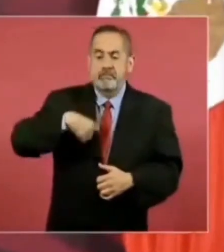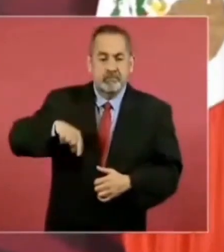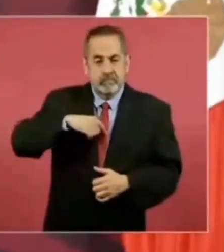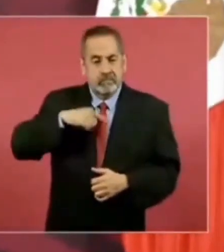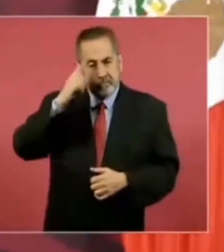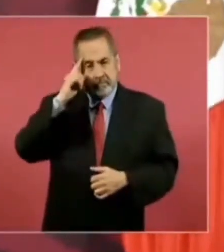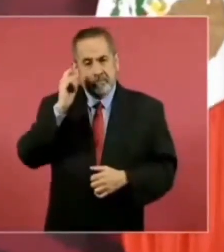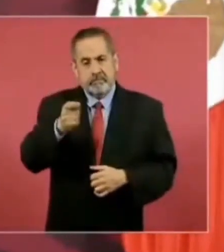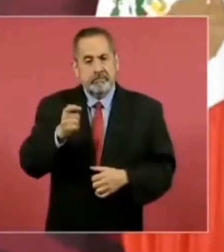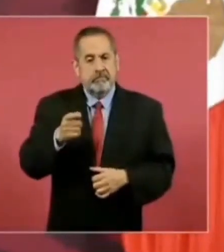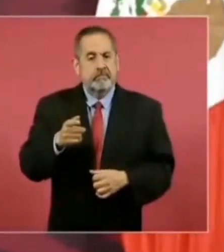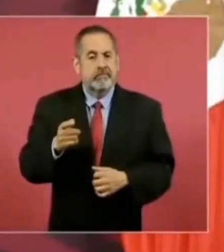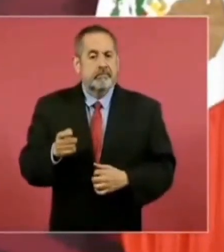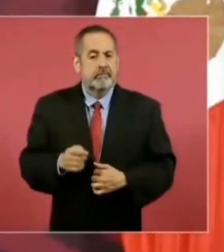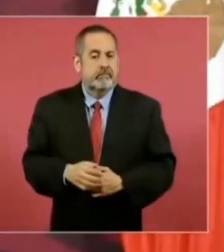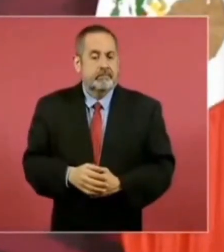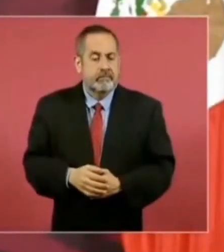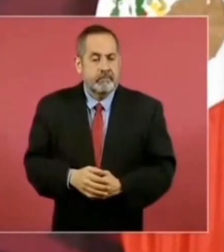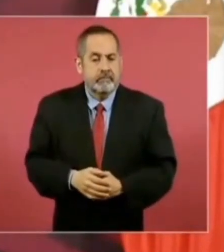nos